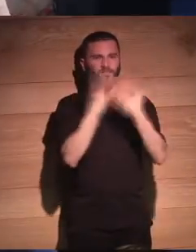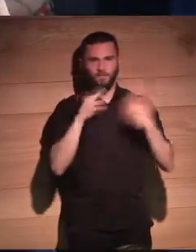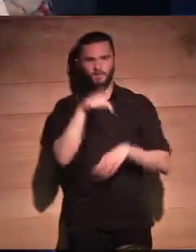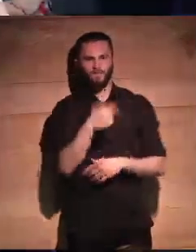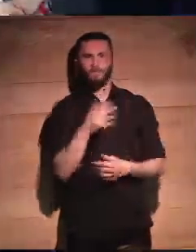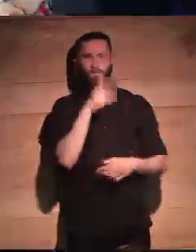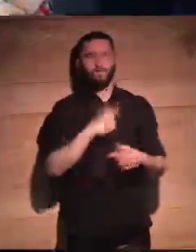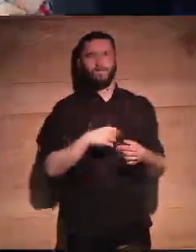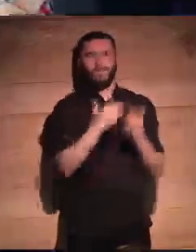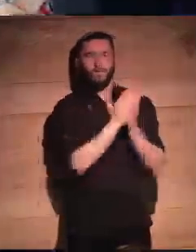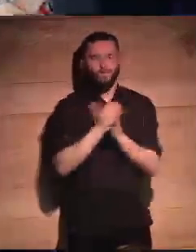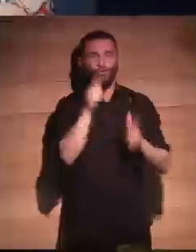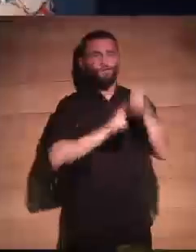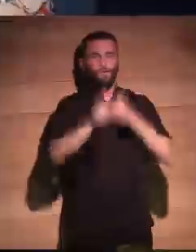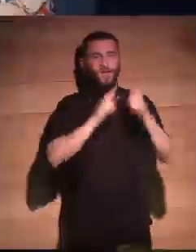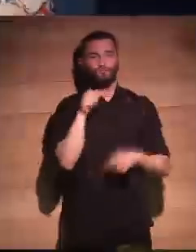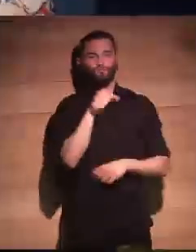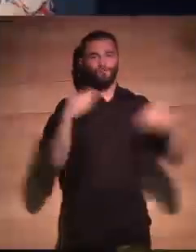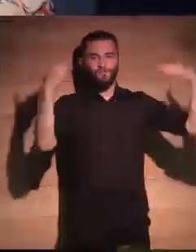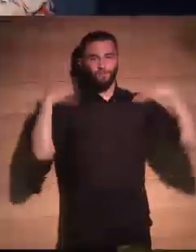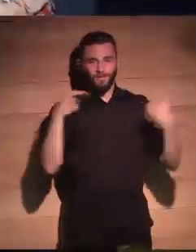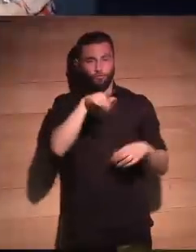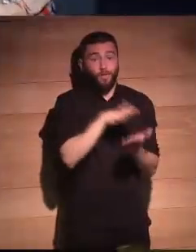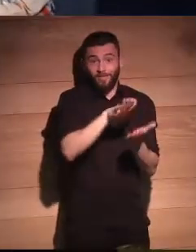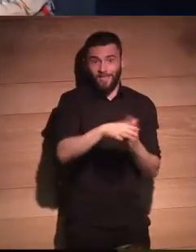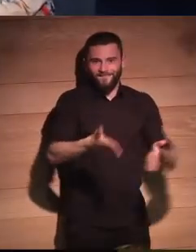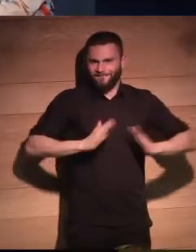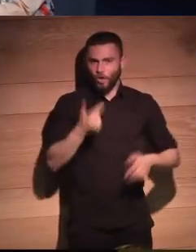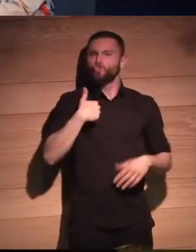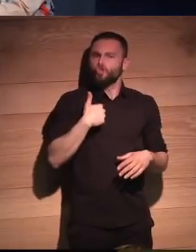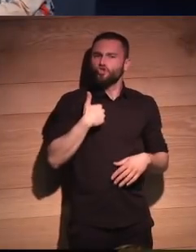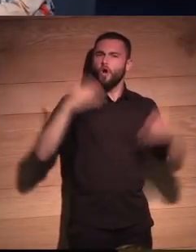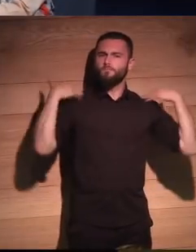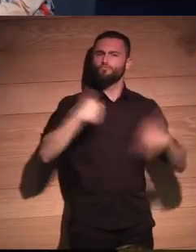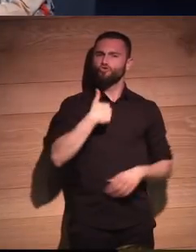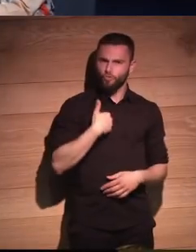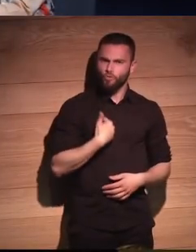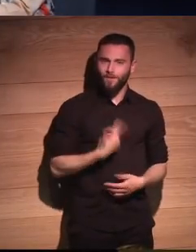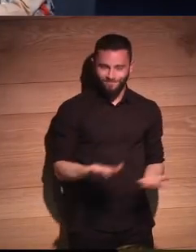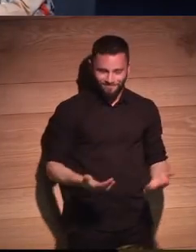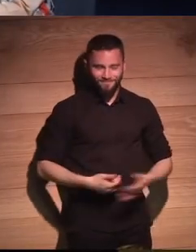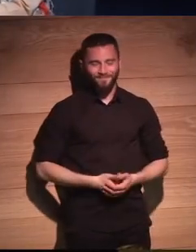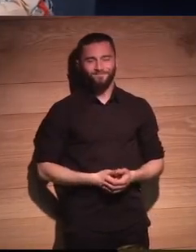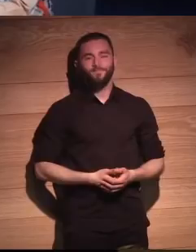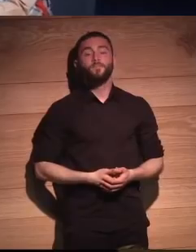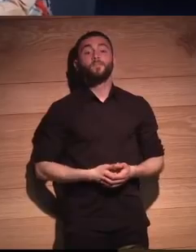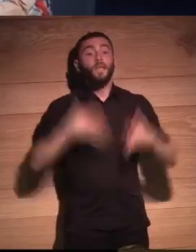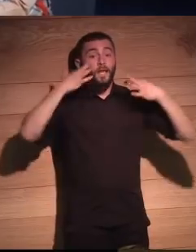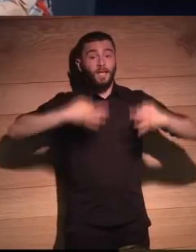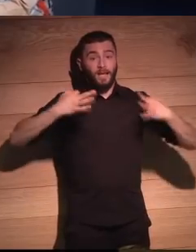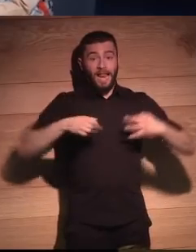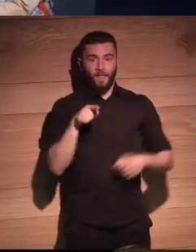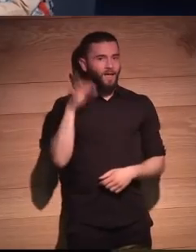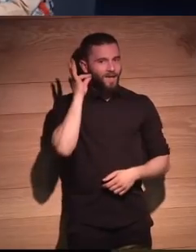los viajes de estudio, ¿no es así? Sí. Y además te encantaba editar y tú decías, venga, yo me ocupo de todo eso. En realidad,